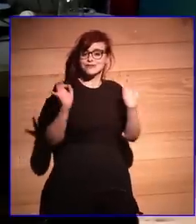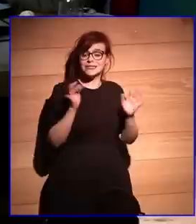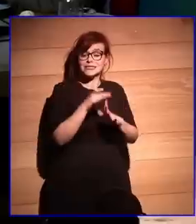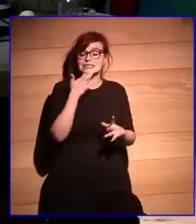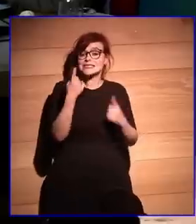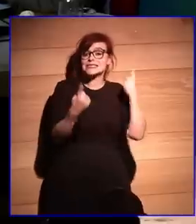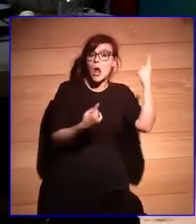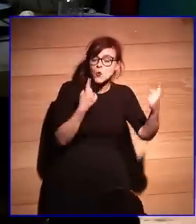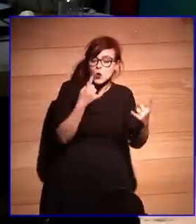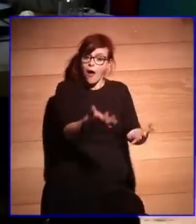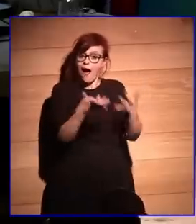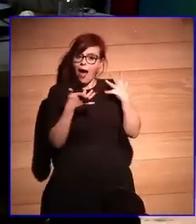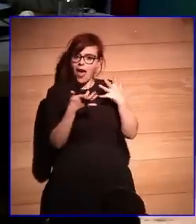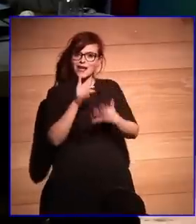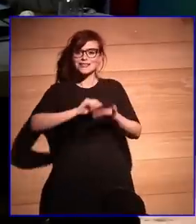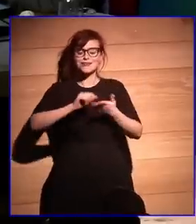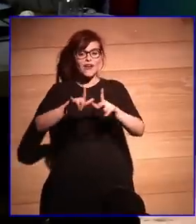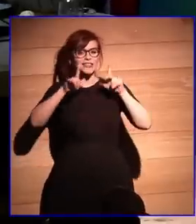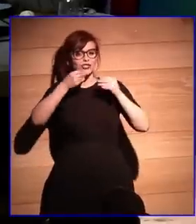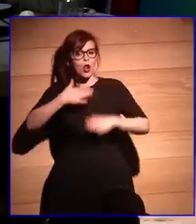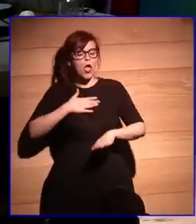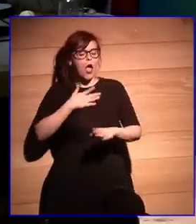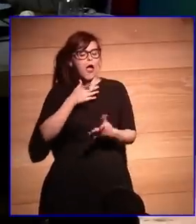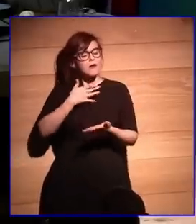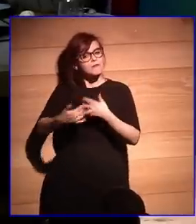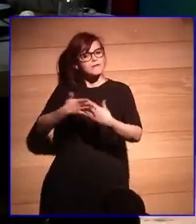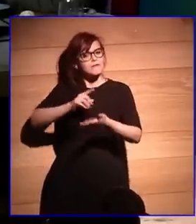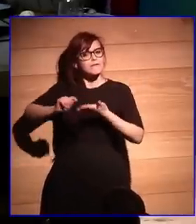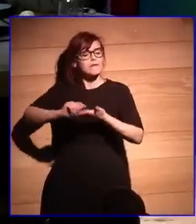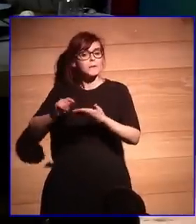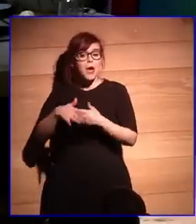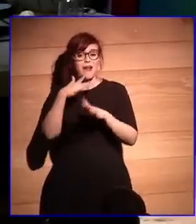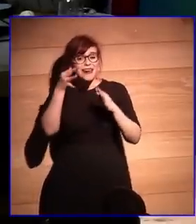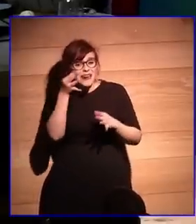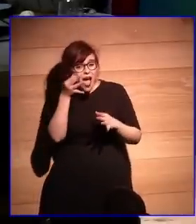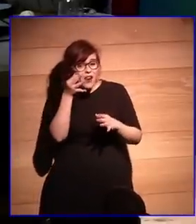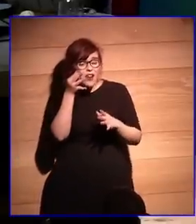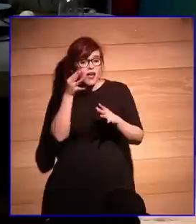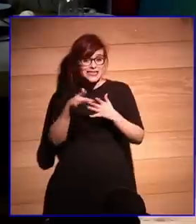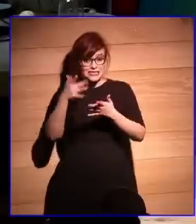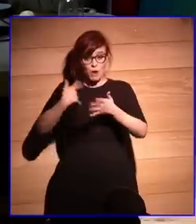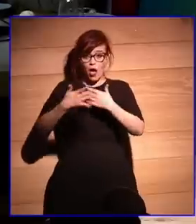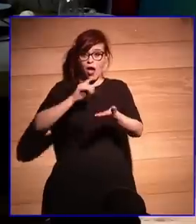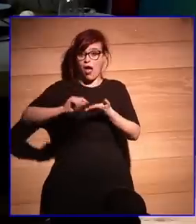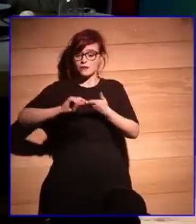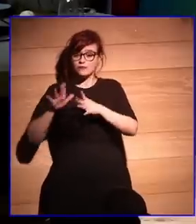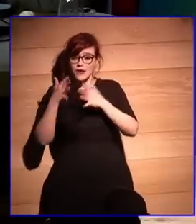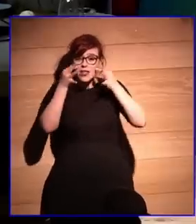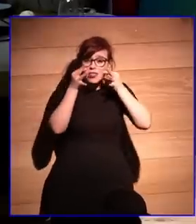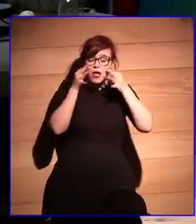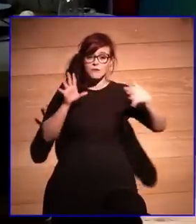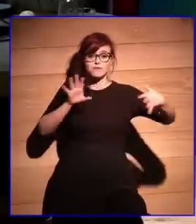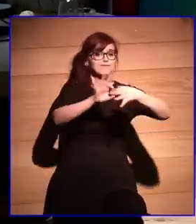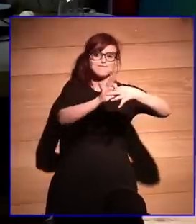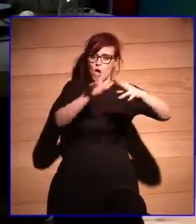en que alguien gana y escribe, construye un relato. Y los relatos no se parecen en nada a la historia, porque la historia no se escribe de